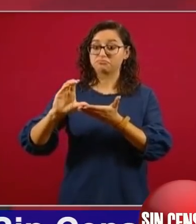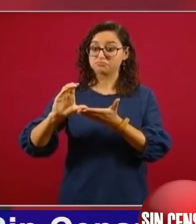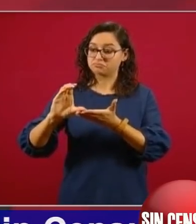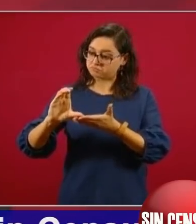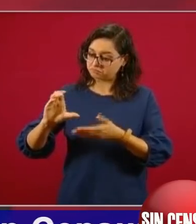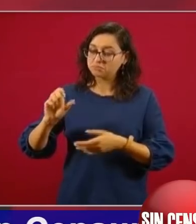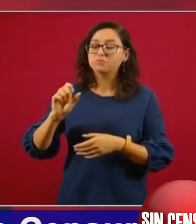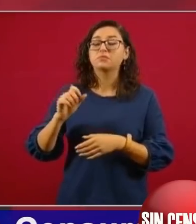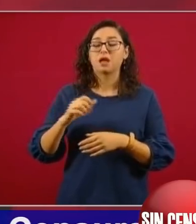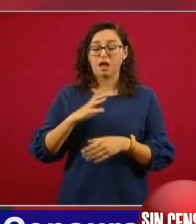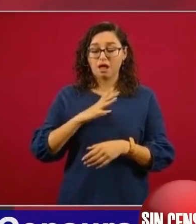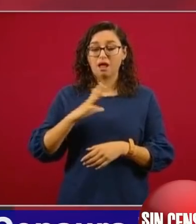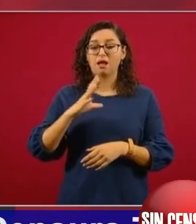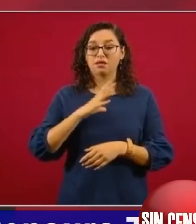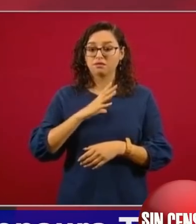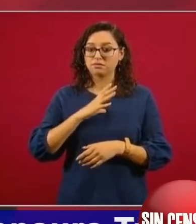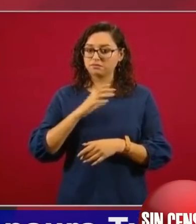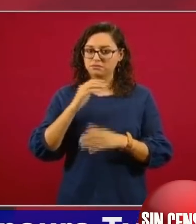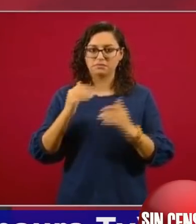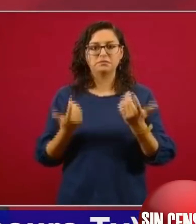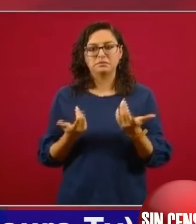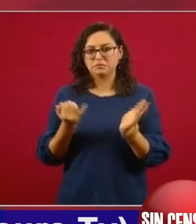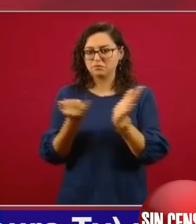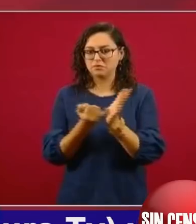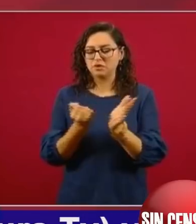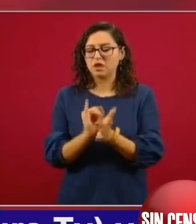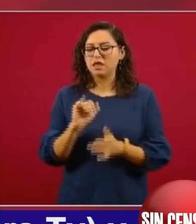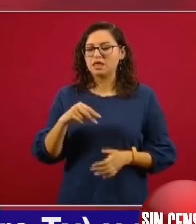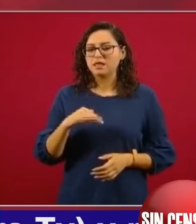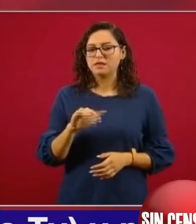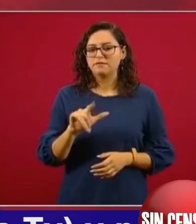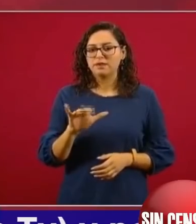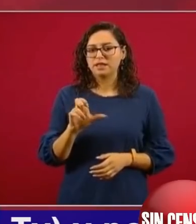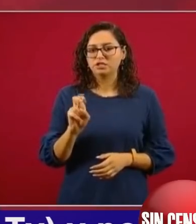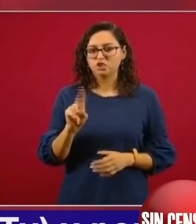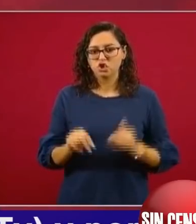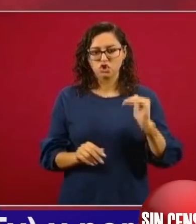equivalente a la inflación.